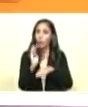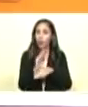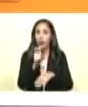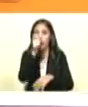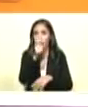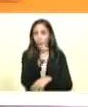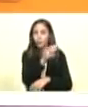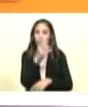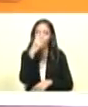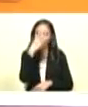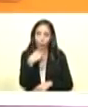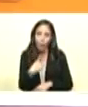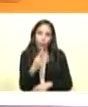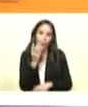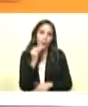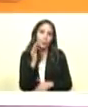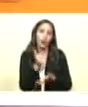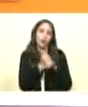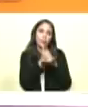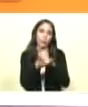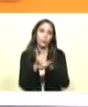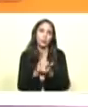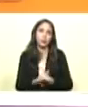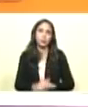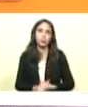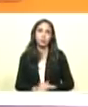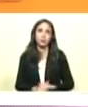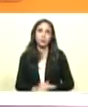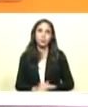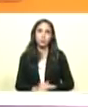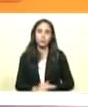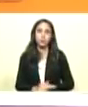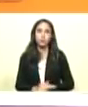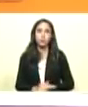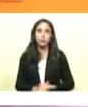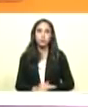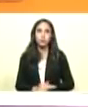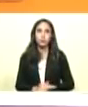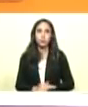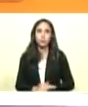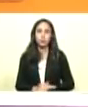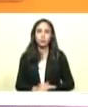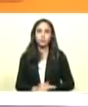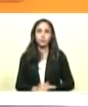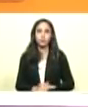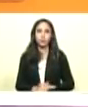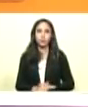vulnerables y el desarrollo de la sociedad como un todo. El Petro